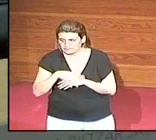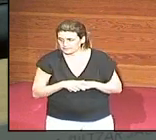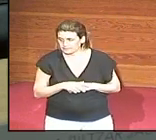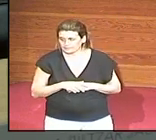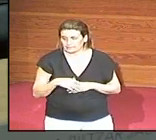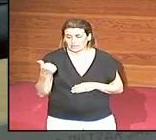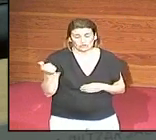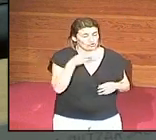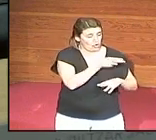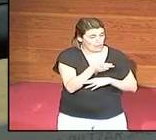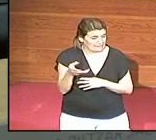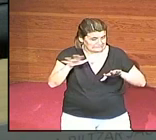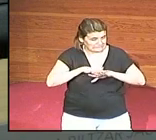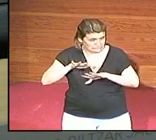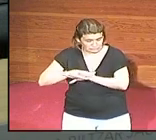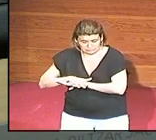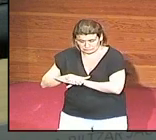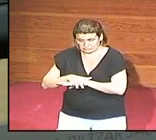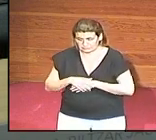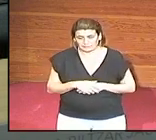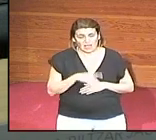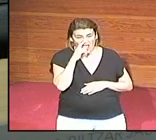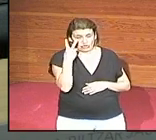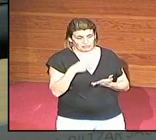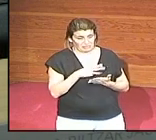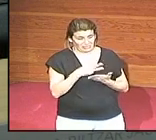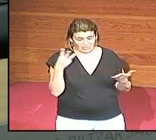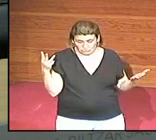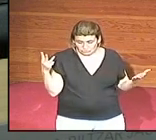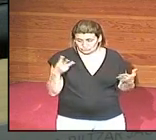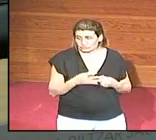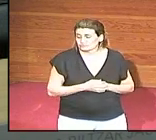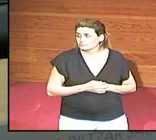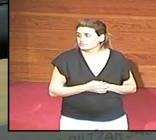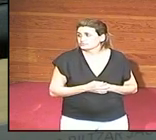Estos son combates nocturnos, esto es en 2018.